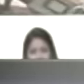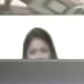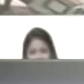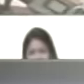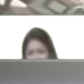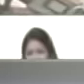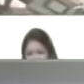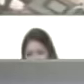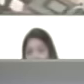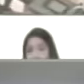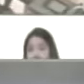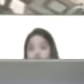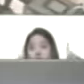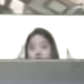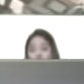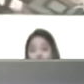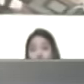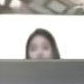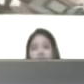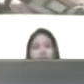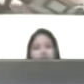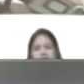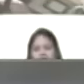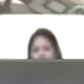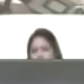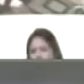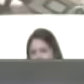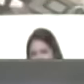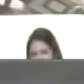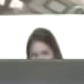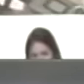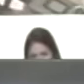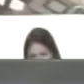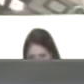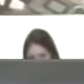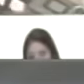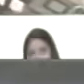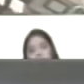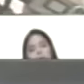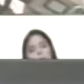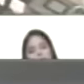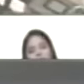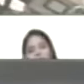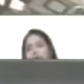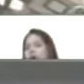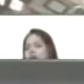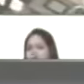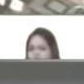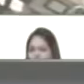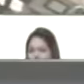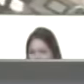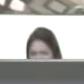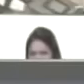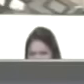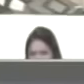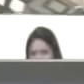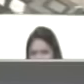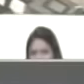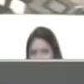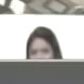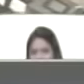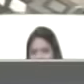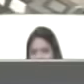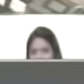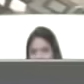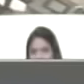corresponde con una foto vieja de archivo. Pero esto solamente, por supuesto, lo hacen quienes desde los